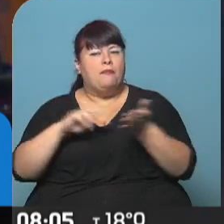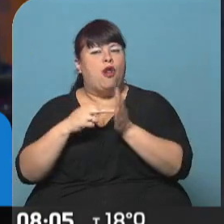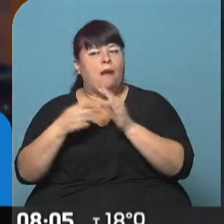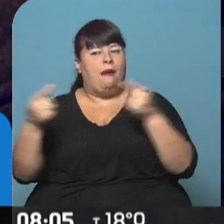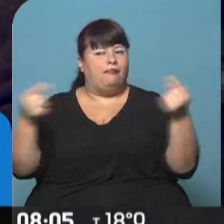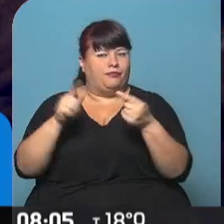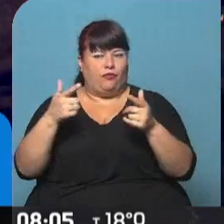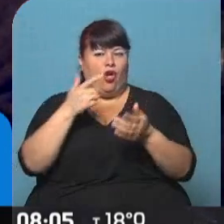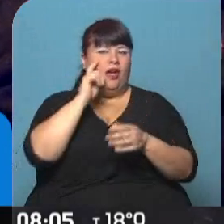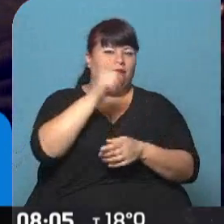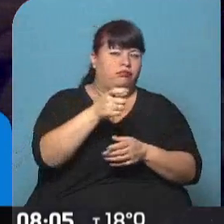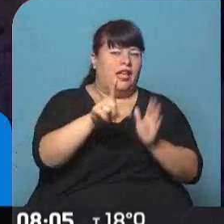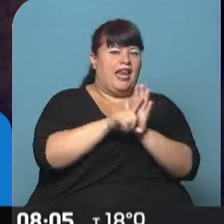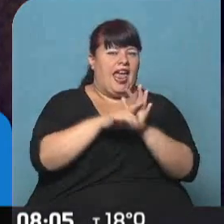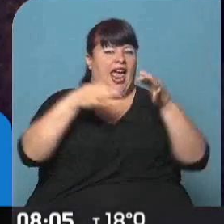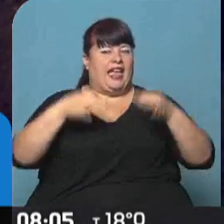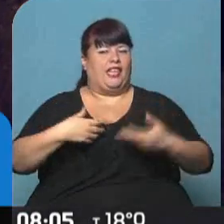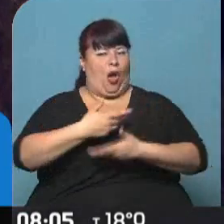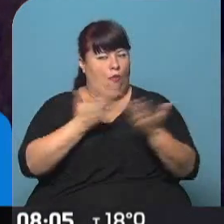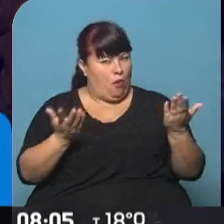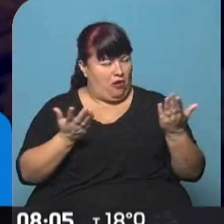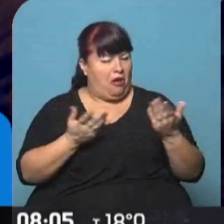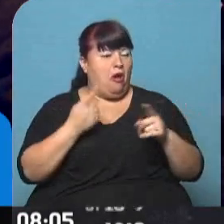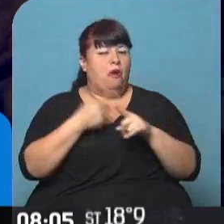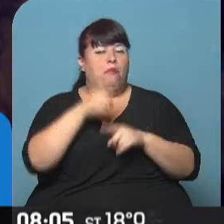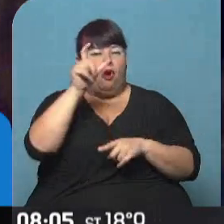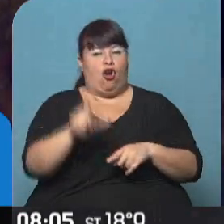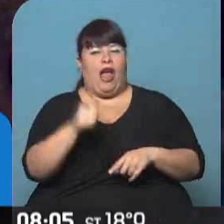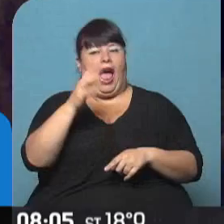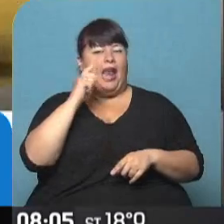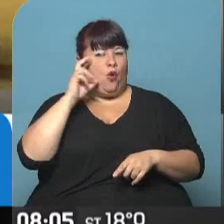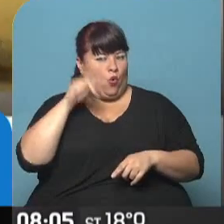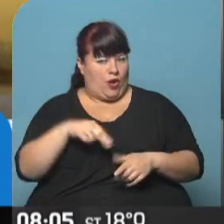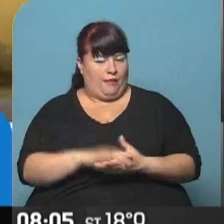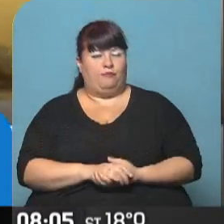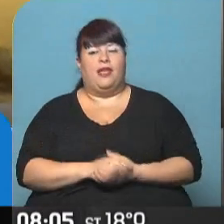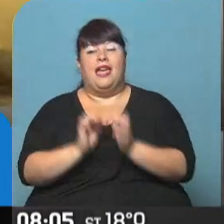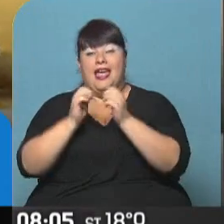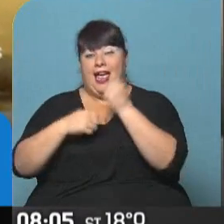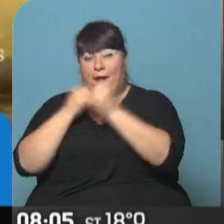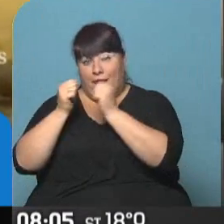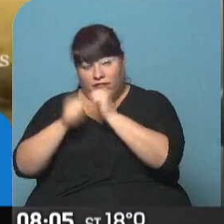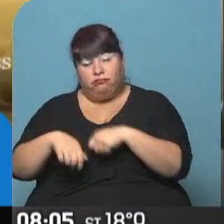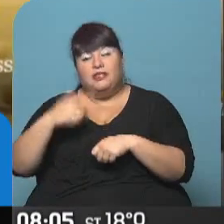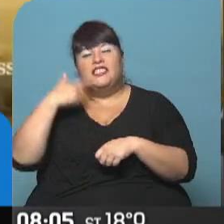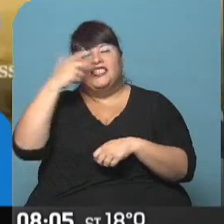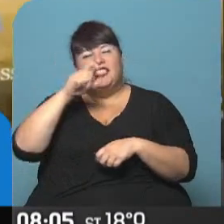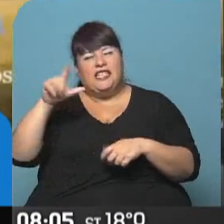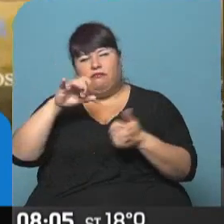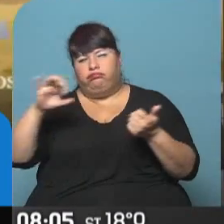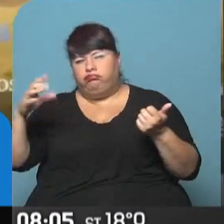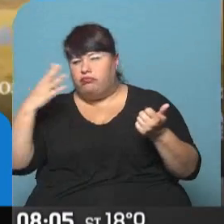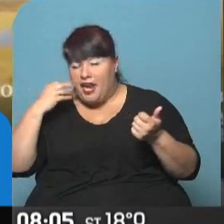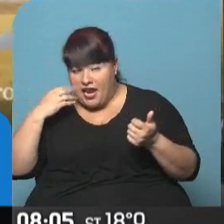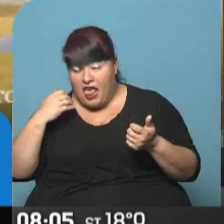de intereses o violación de la ley de ética pública por parte de Aranguren. La offshore beneficiada fue Shell Western Supply and